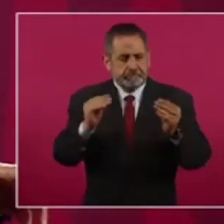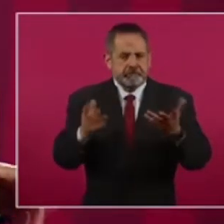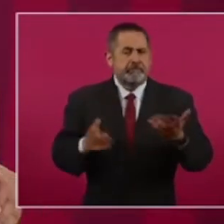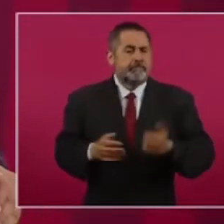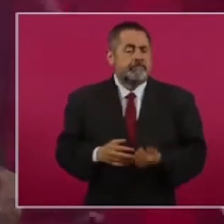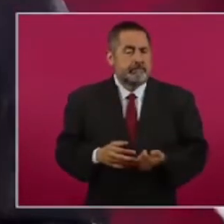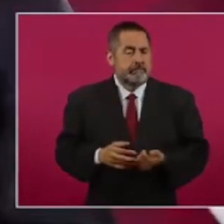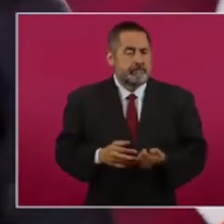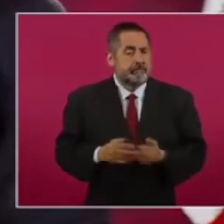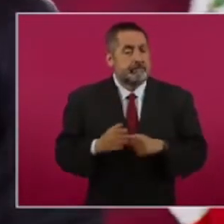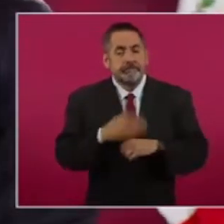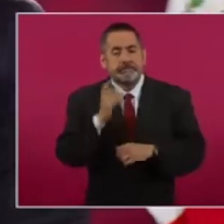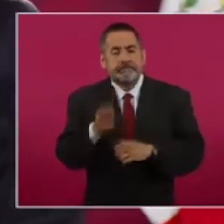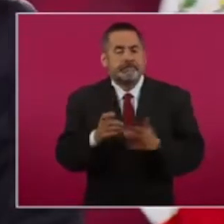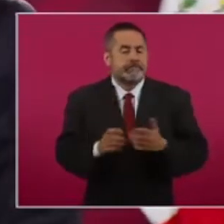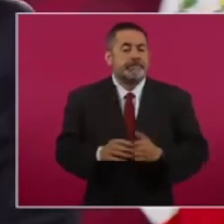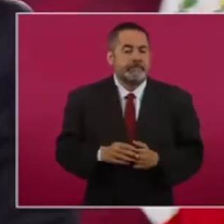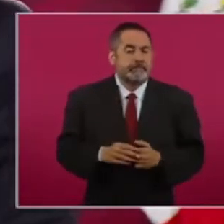gente